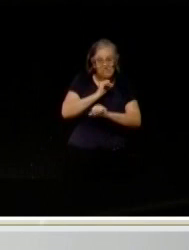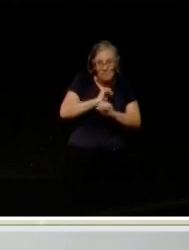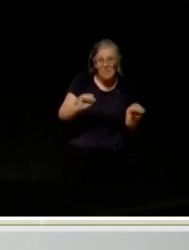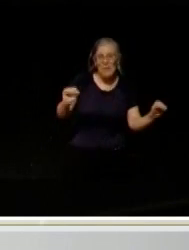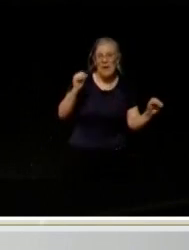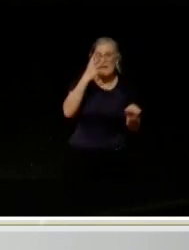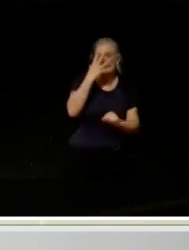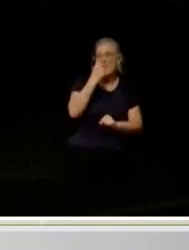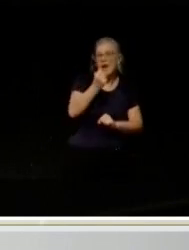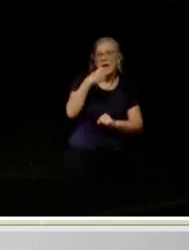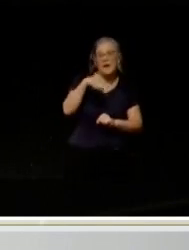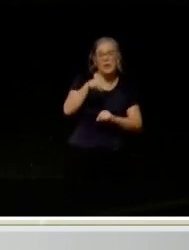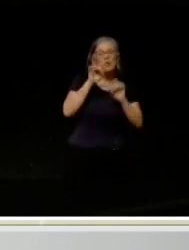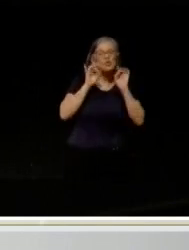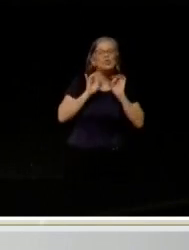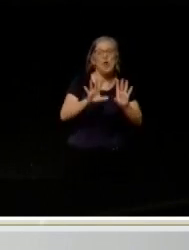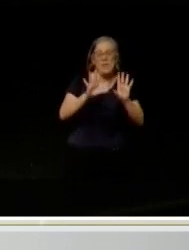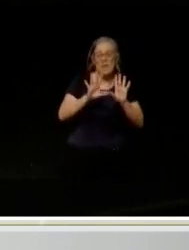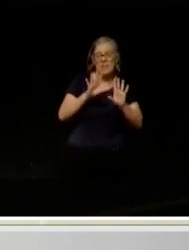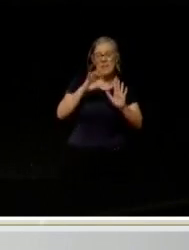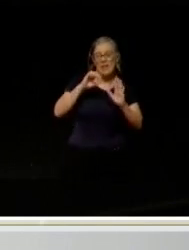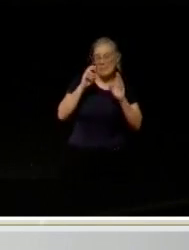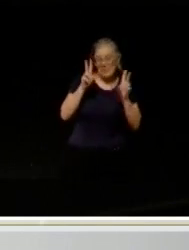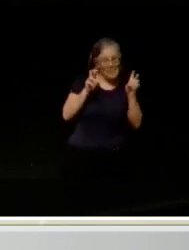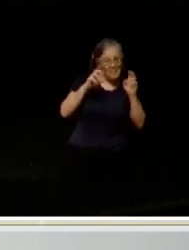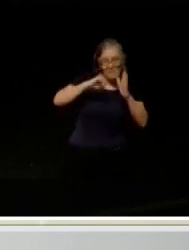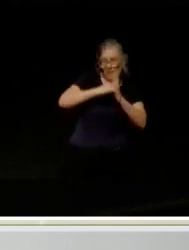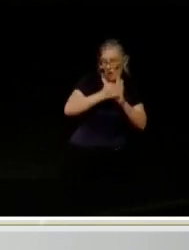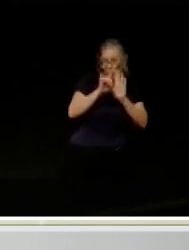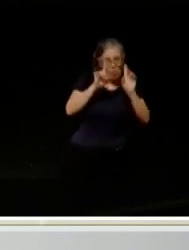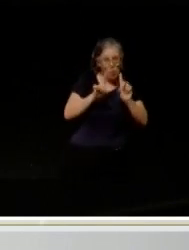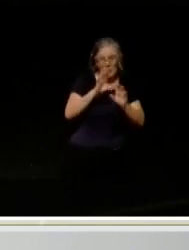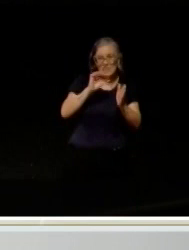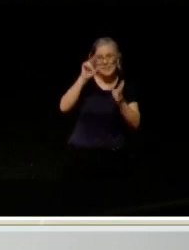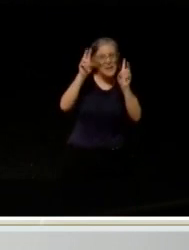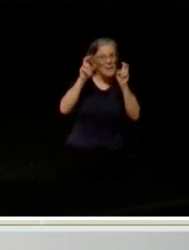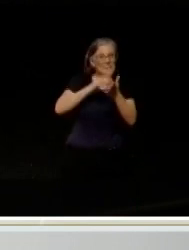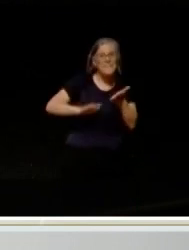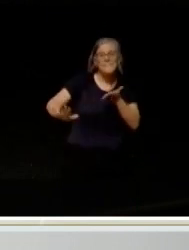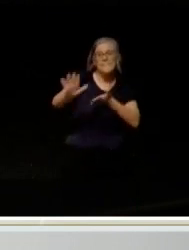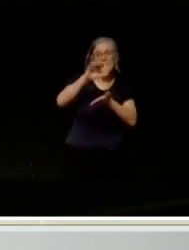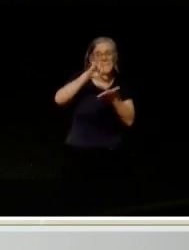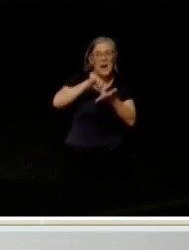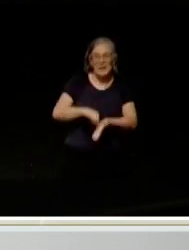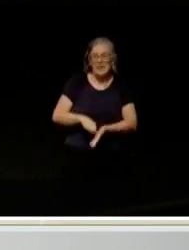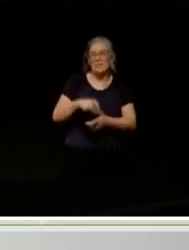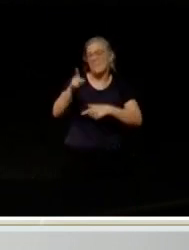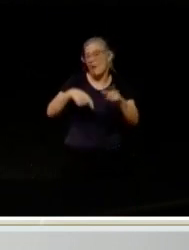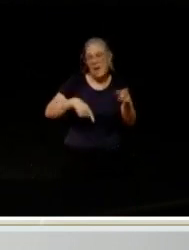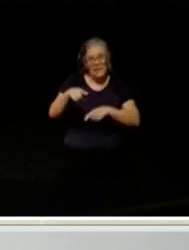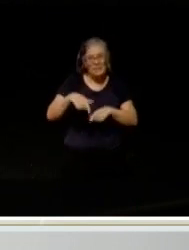Bueno, 6:30 estaba en la casa de él y empezó con su celular a llamar y a comprometer gente y esto y lo. Y bueno, y la verdad que hemos hecho un tsunami,